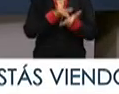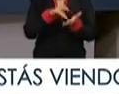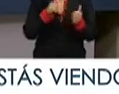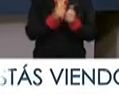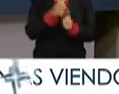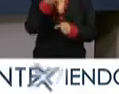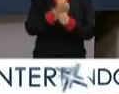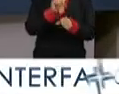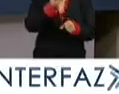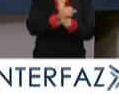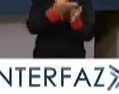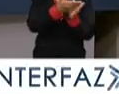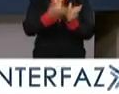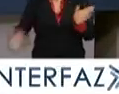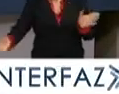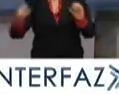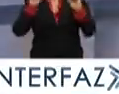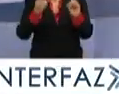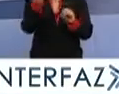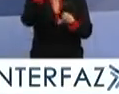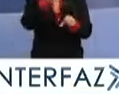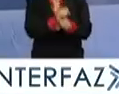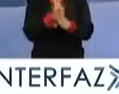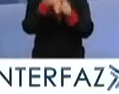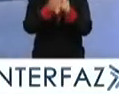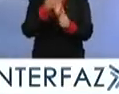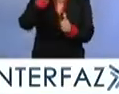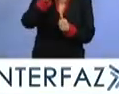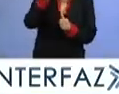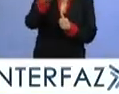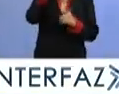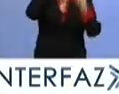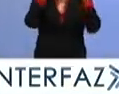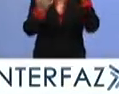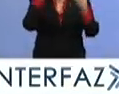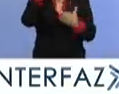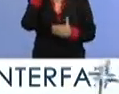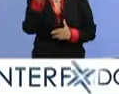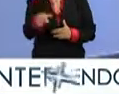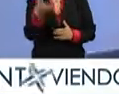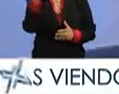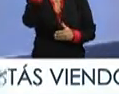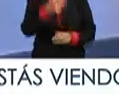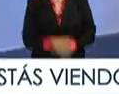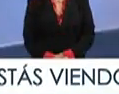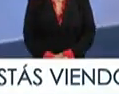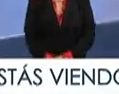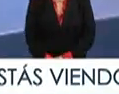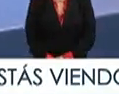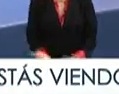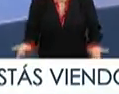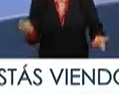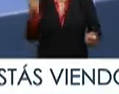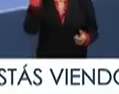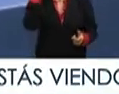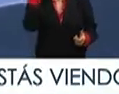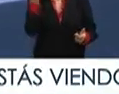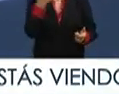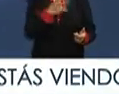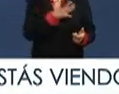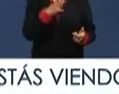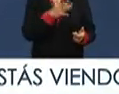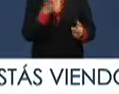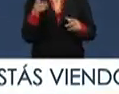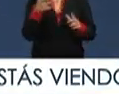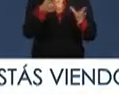a partir de la segunda semana en adelante o nada más una semana, pero que ese conocimiento esté y se aprenda. ¿Y qué tal hay